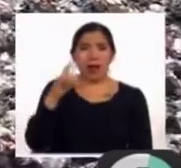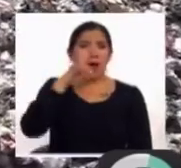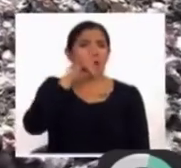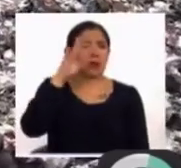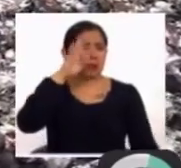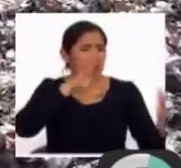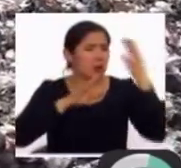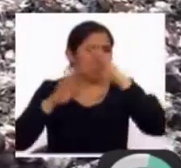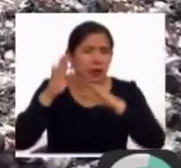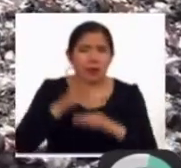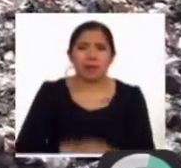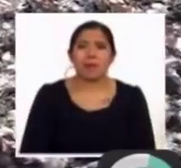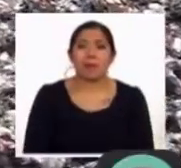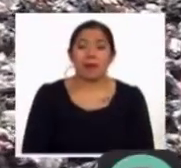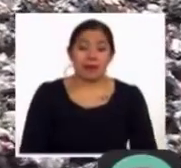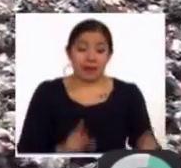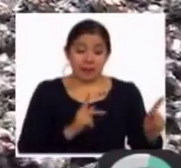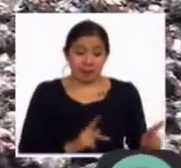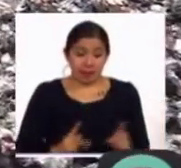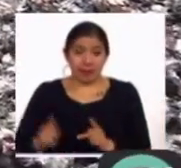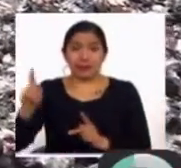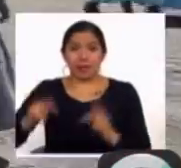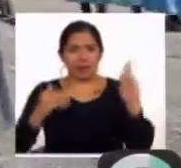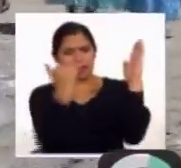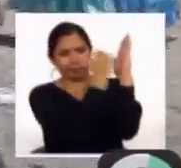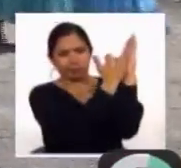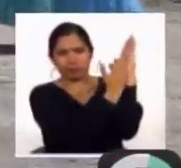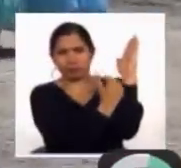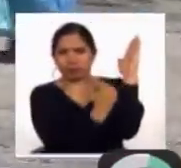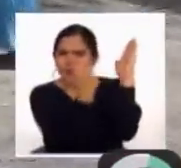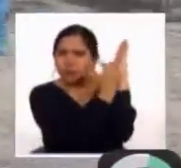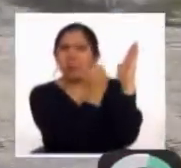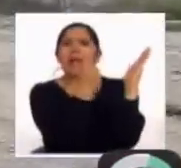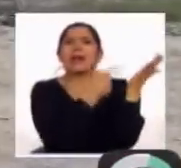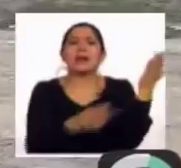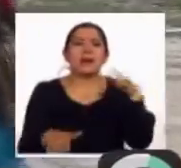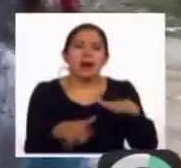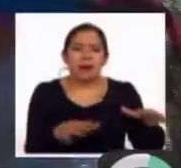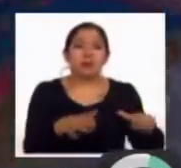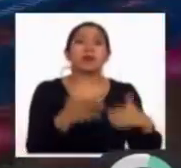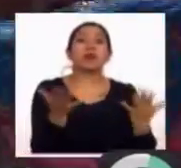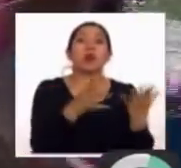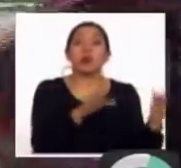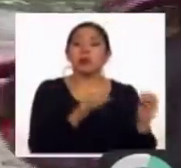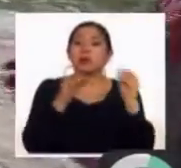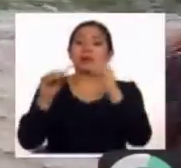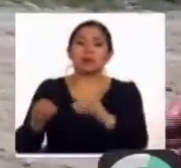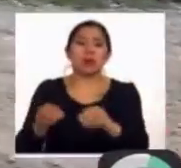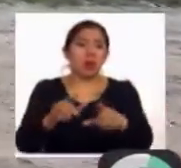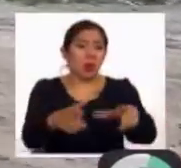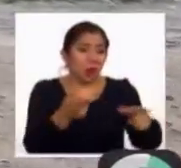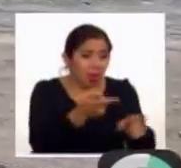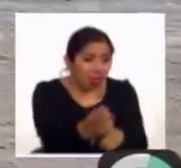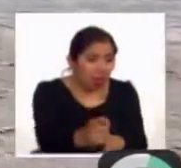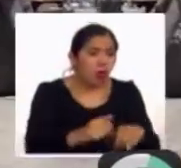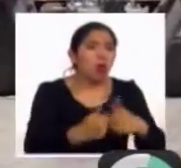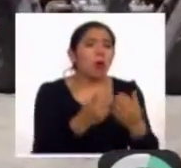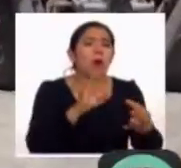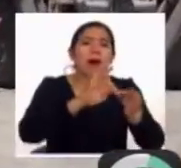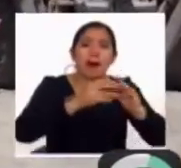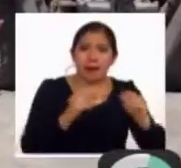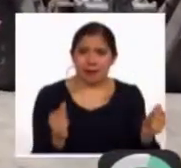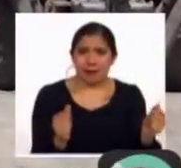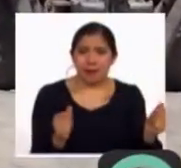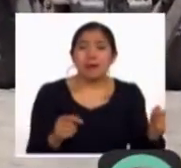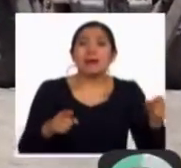plan contemplará las medidas necesarias para la total restauración, rehabilitación del área afectada por el deslizamiento. Asimismo, se